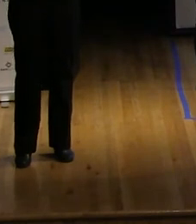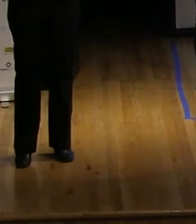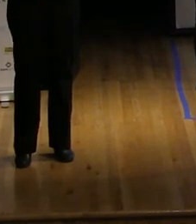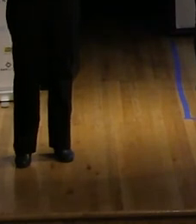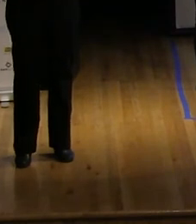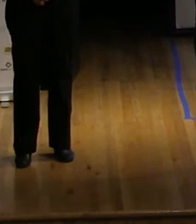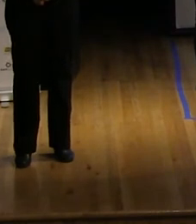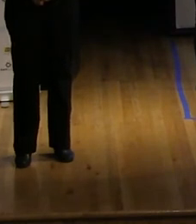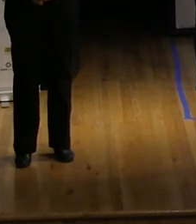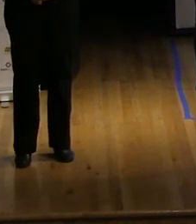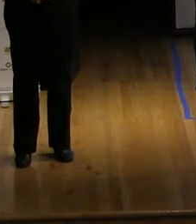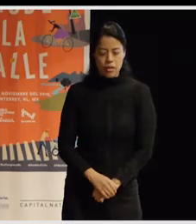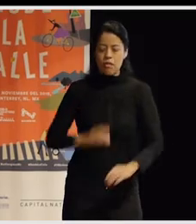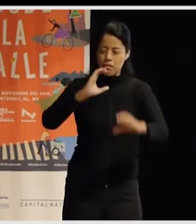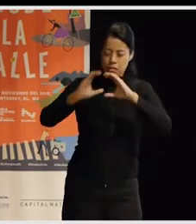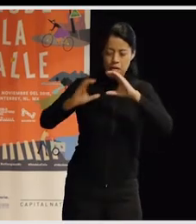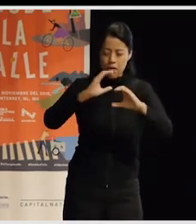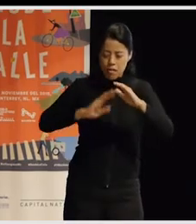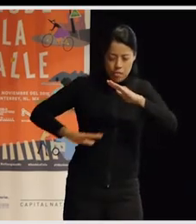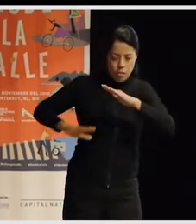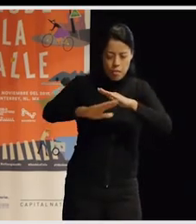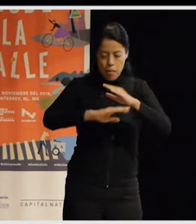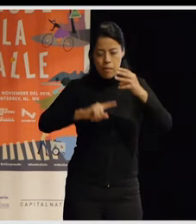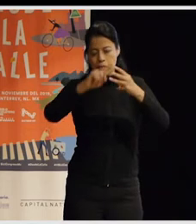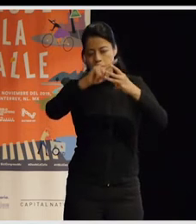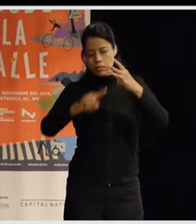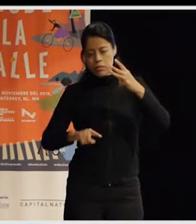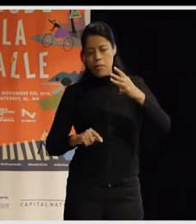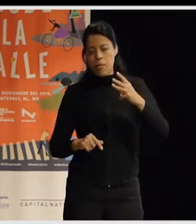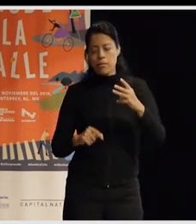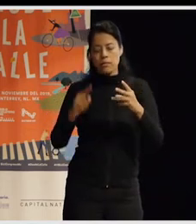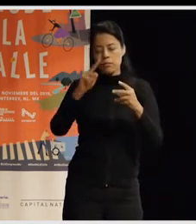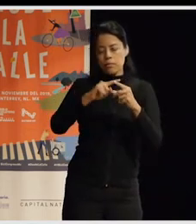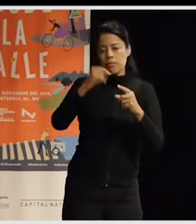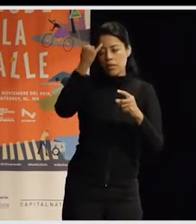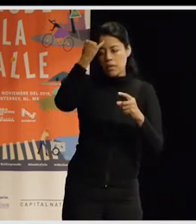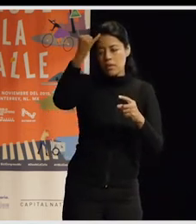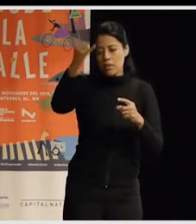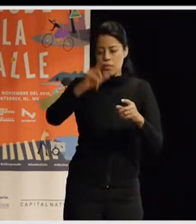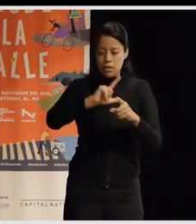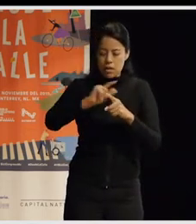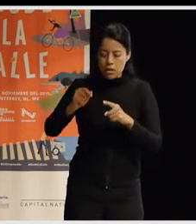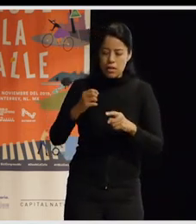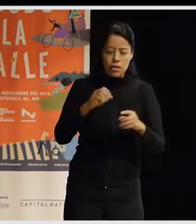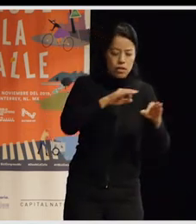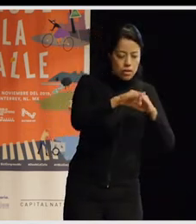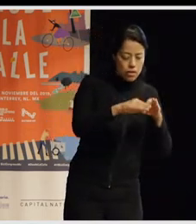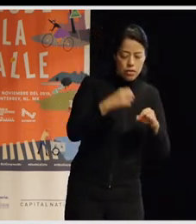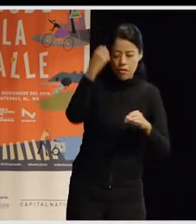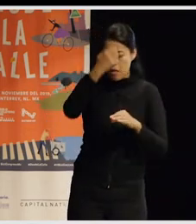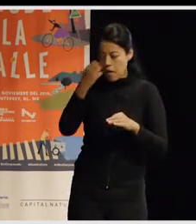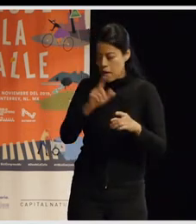y la estrategia de comunicación está basada en tres ejes el primero es tips para ir a la escuela y al trabajo en bicicleta el